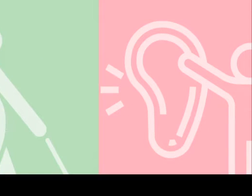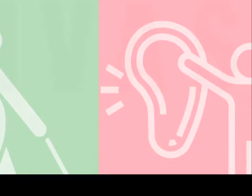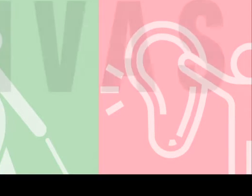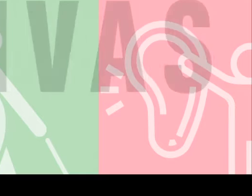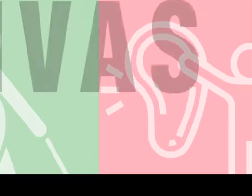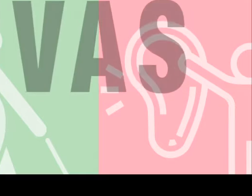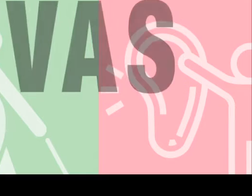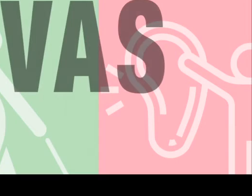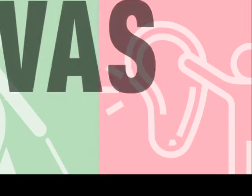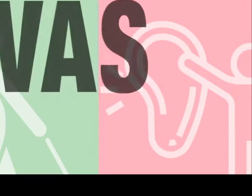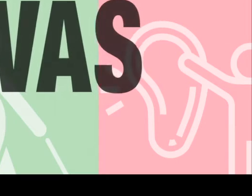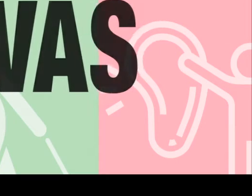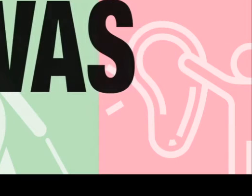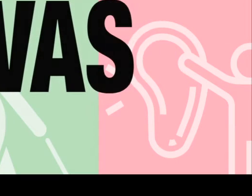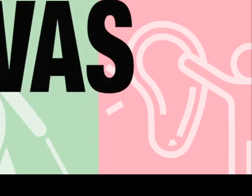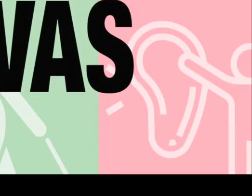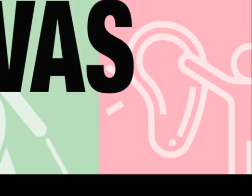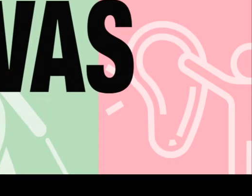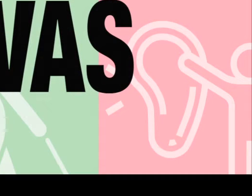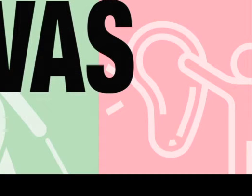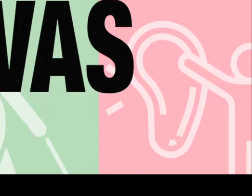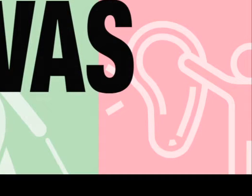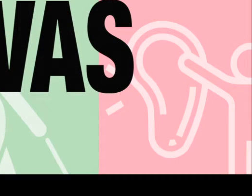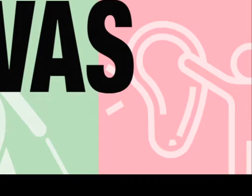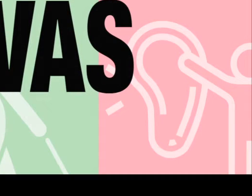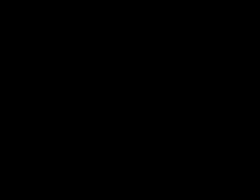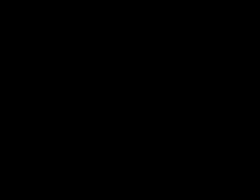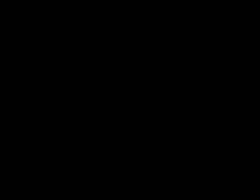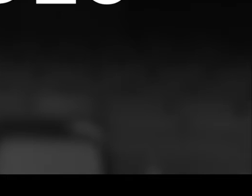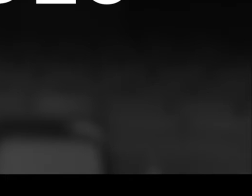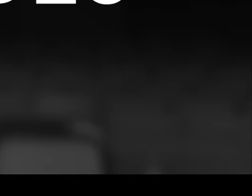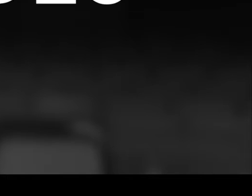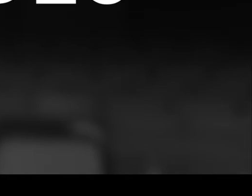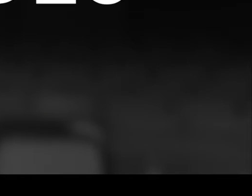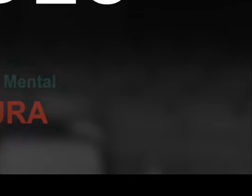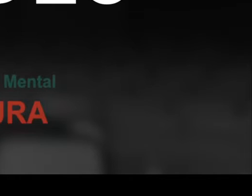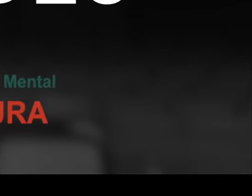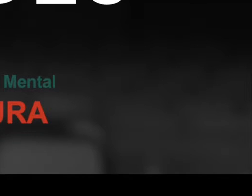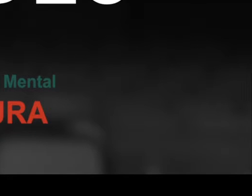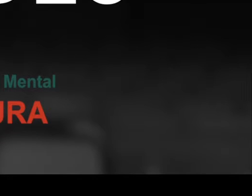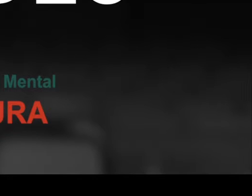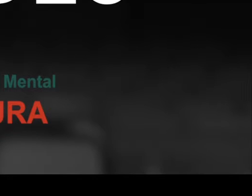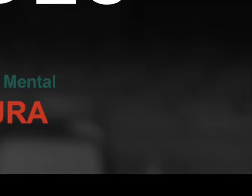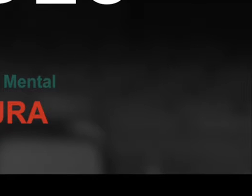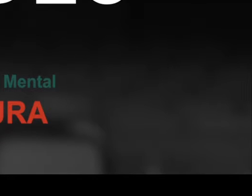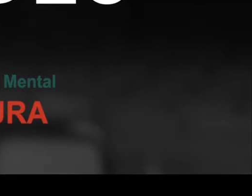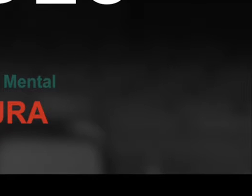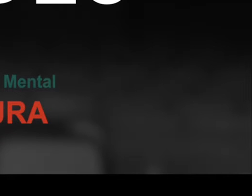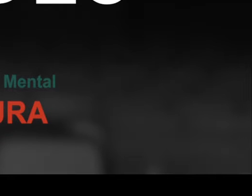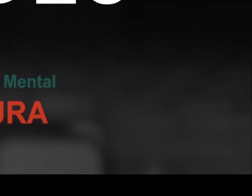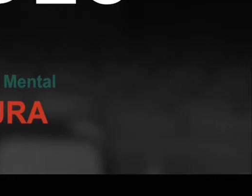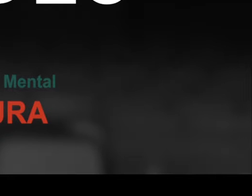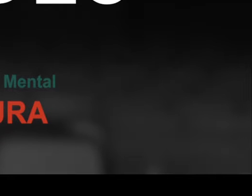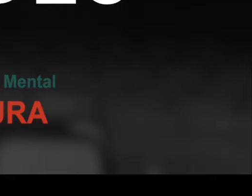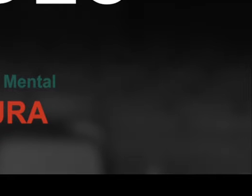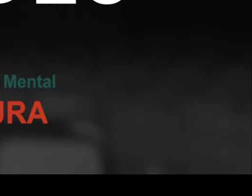Constelaciones colectivas. Sobre fondo oscuro. Igualdad de oportunidades. FEAFES, Salud Mental Extremadura.